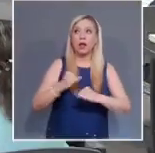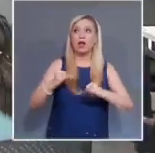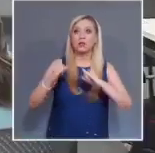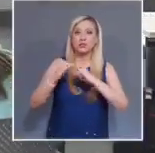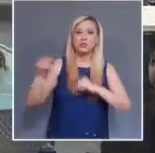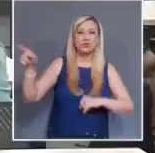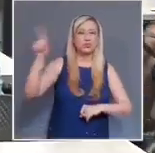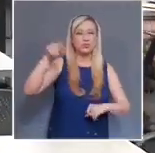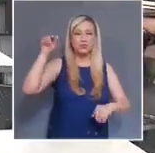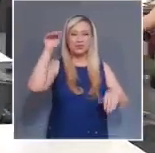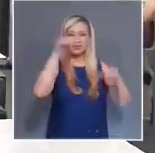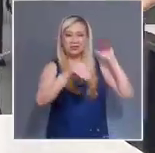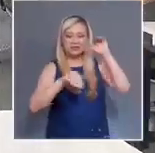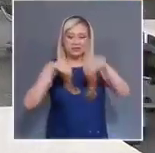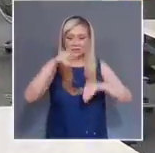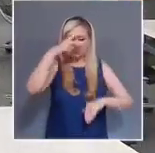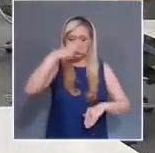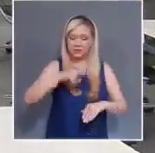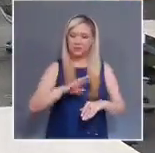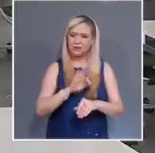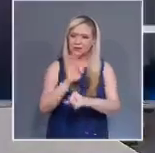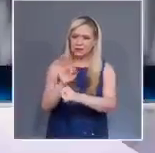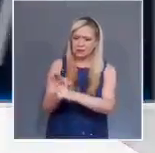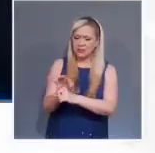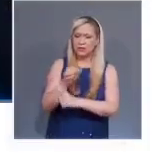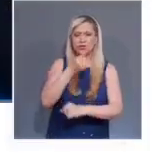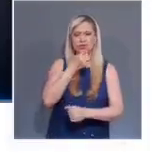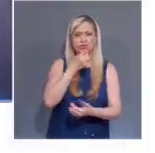Poder Informativo, Juan Carlos González.